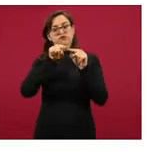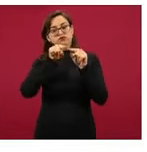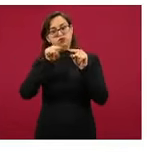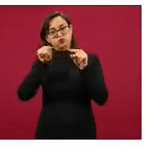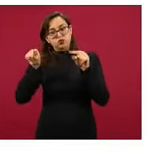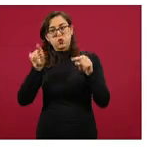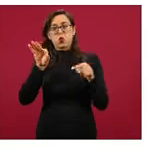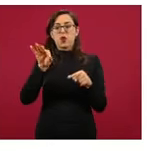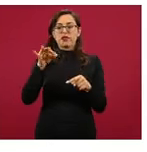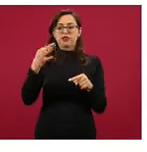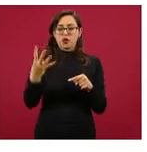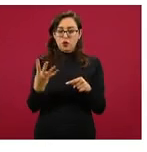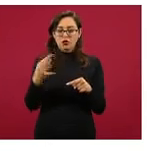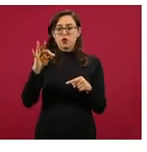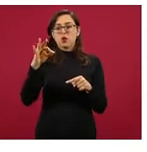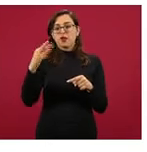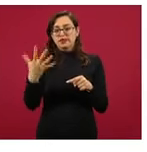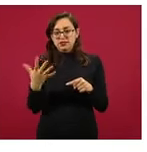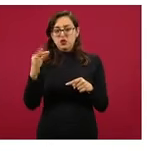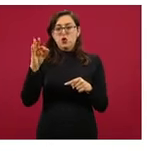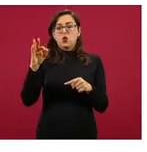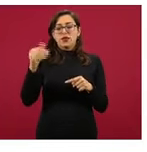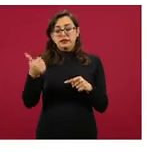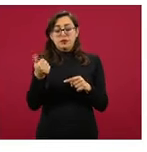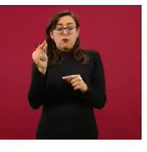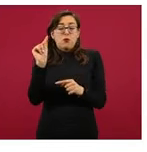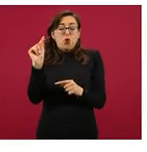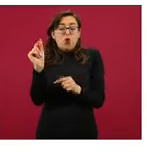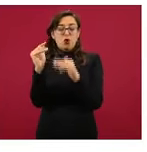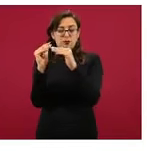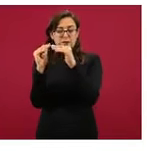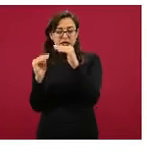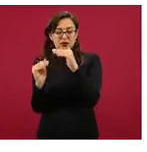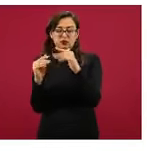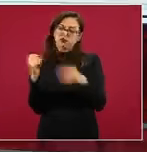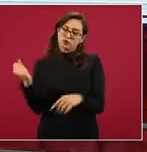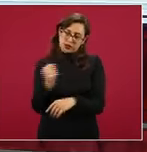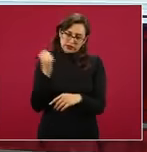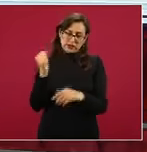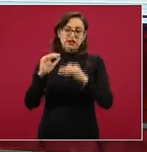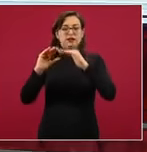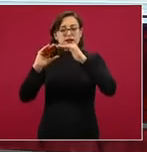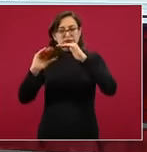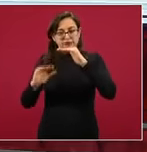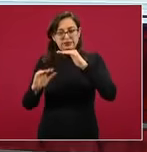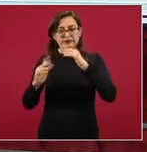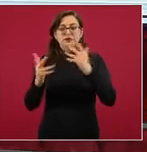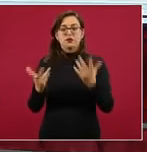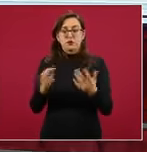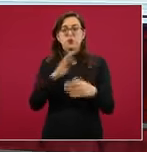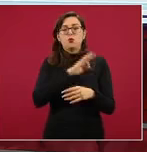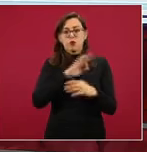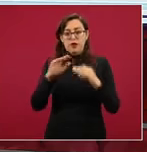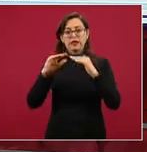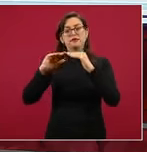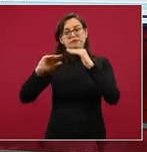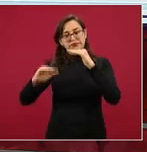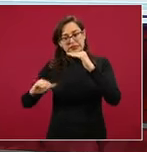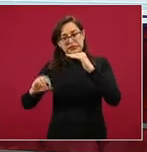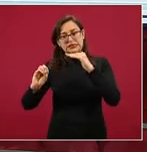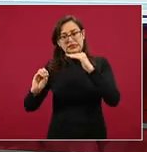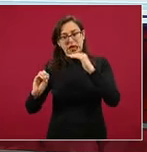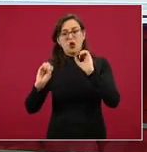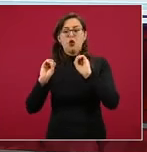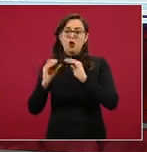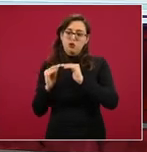con una ligera disminución del 3%, que como siempre puede llegar al 0, puede incrementar, puede ser